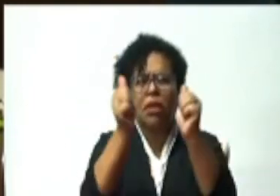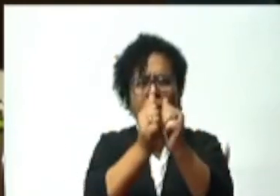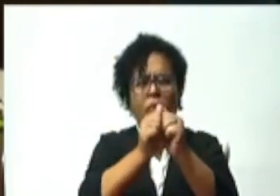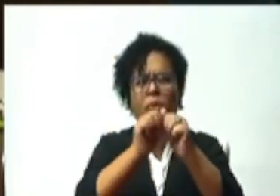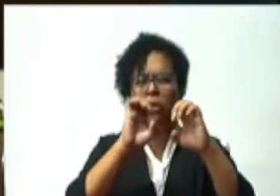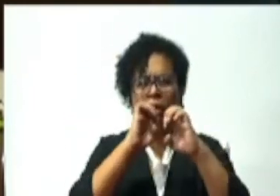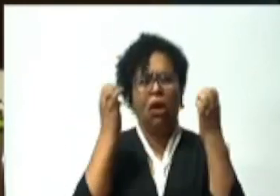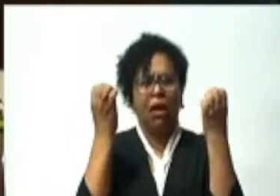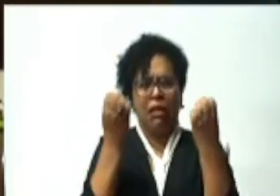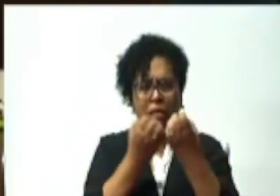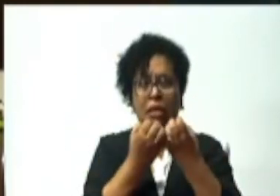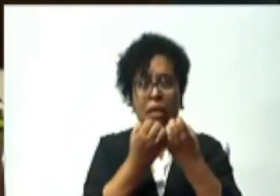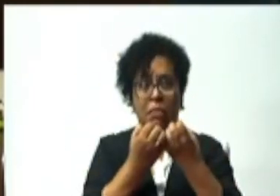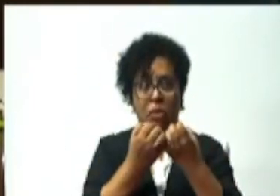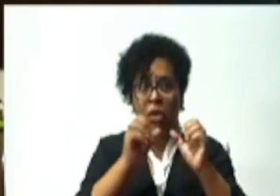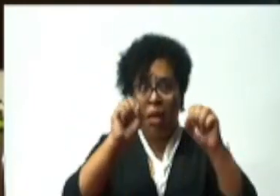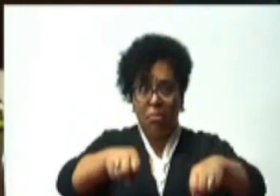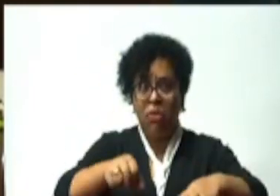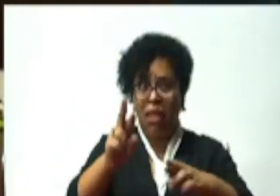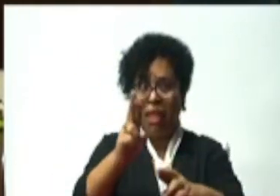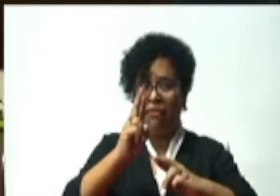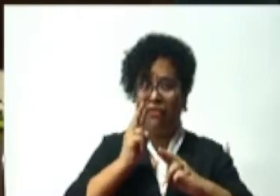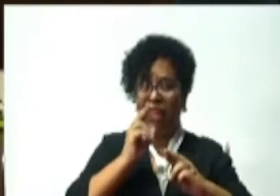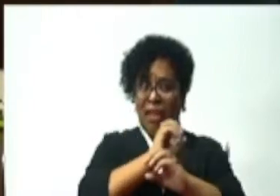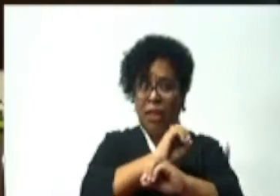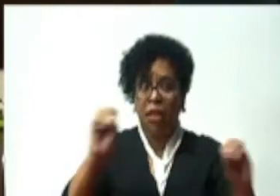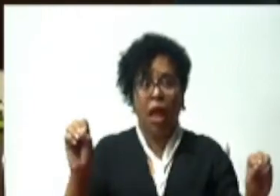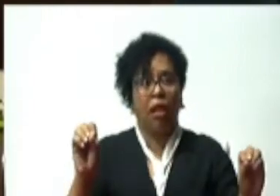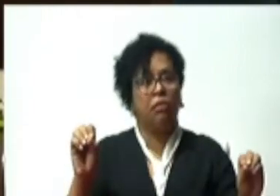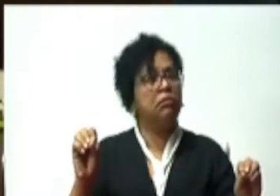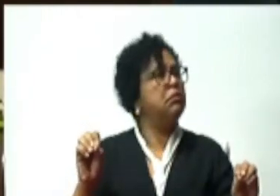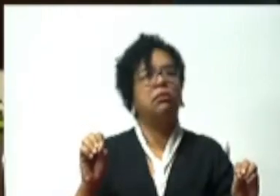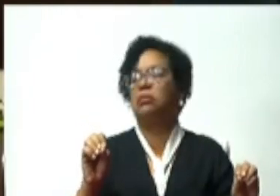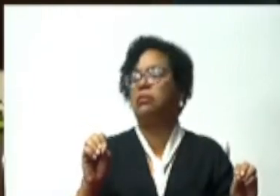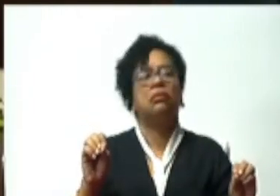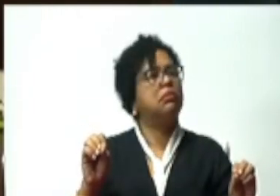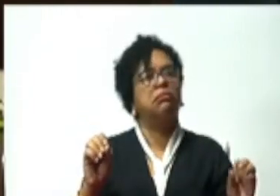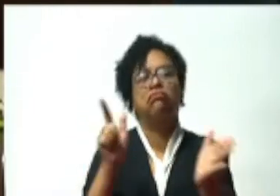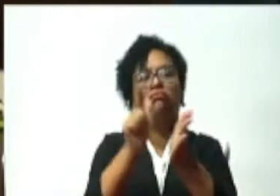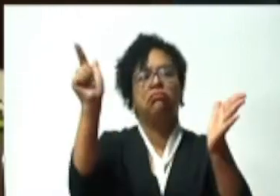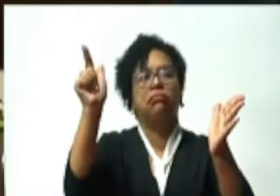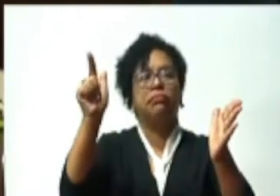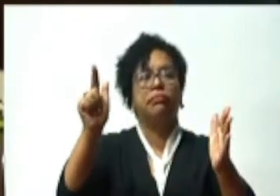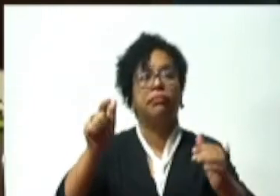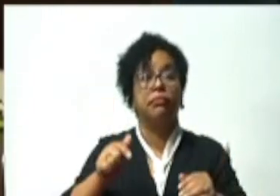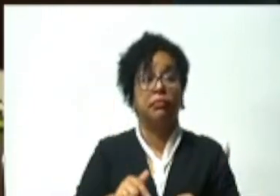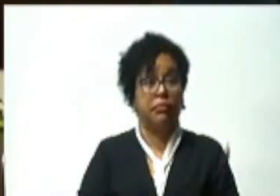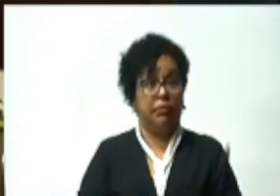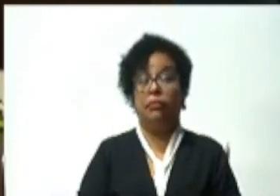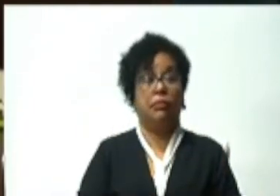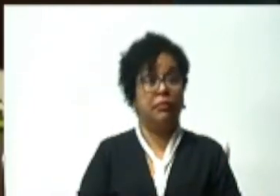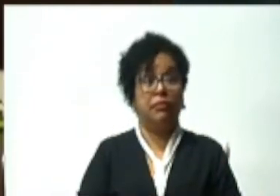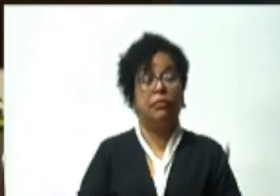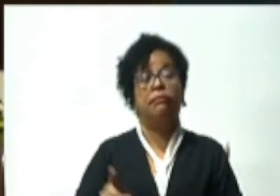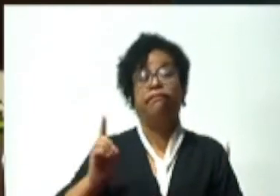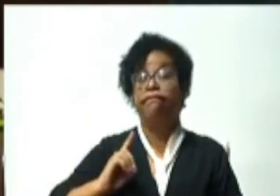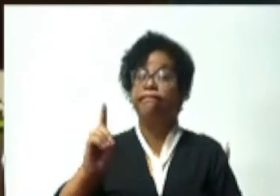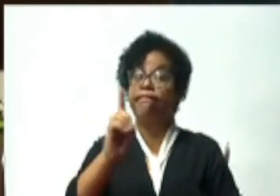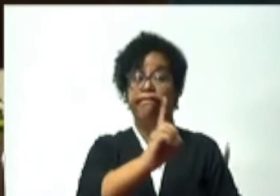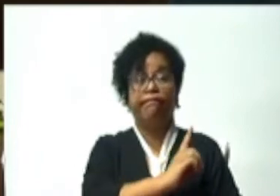la solemnidad del Congreso Nacional y mucho menos de la Cámara de Diputados.